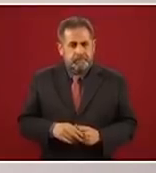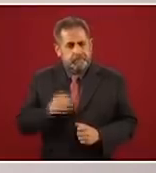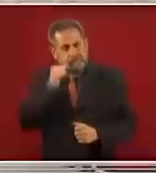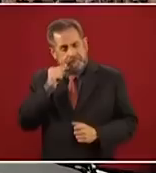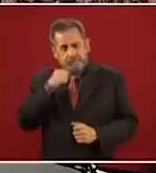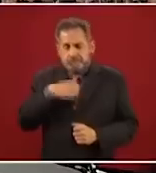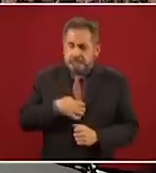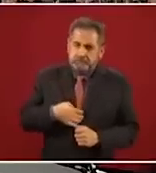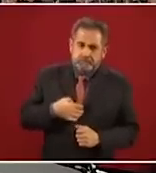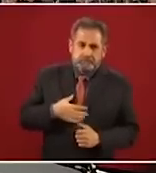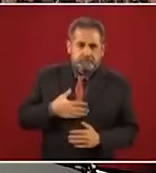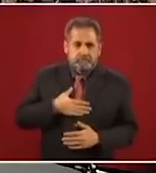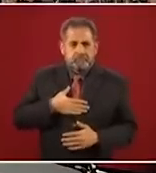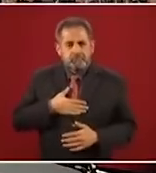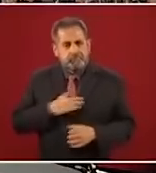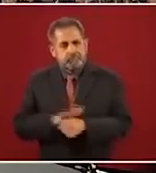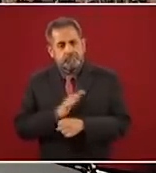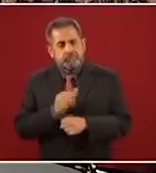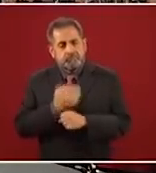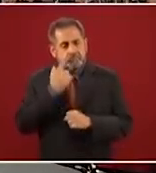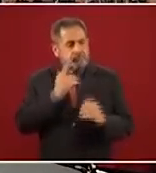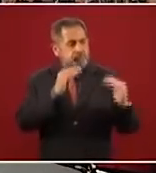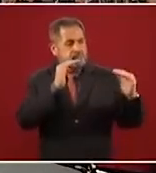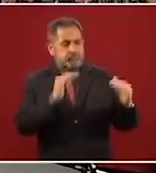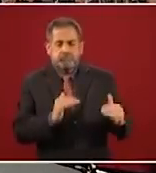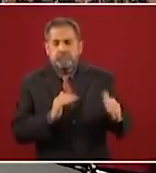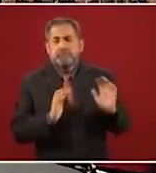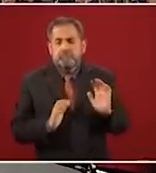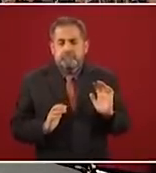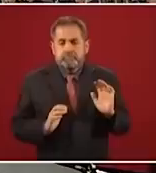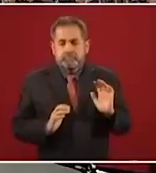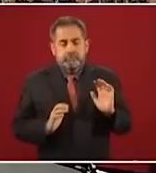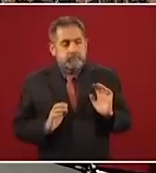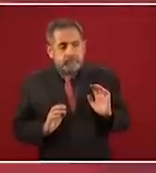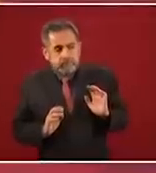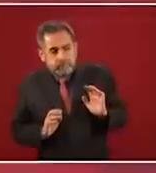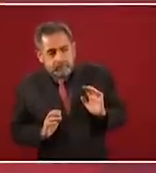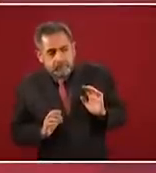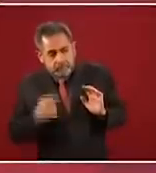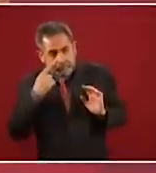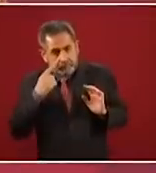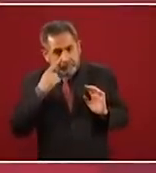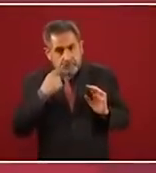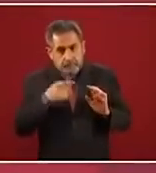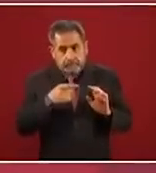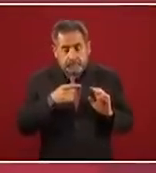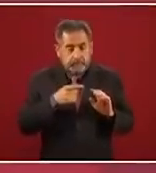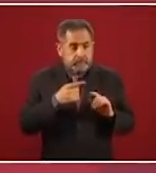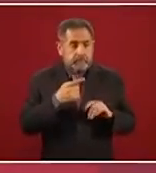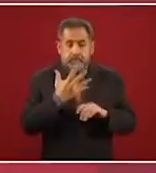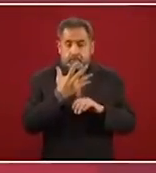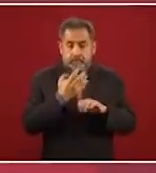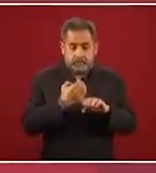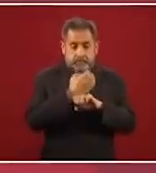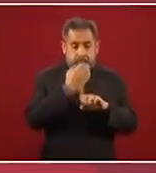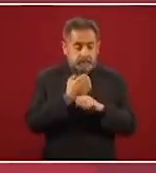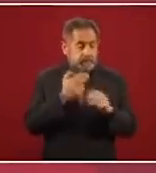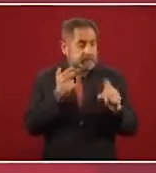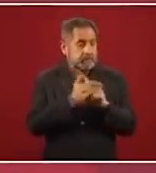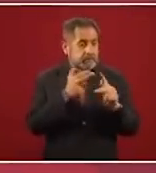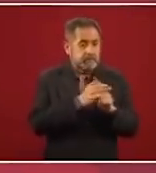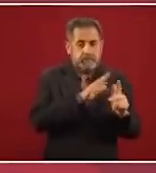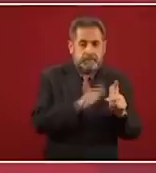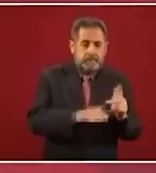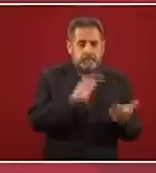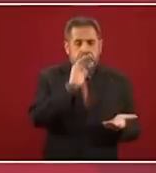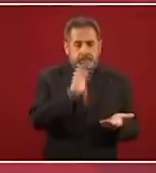satisfechos porque bajó, dejó de estar en los 5 primeros estados con homicidios y bajó